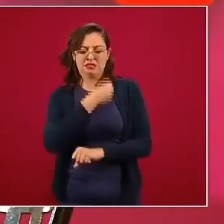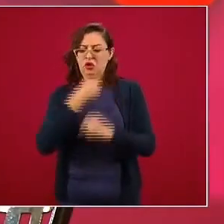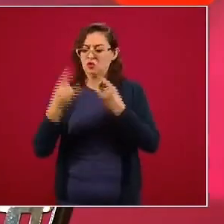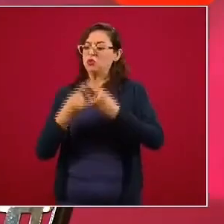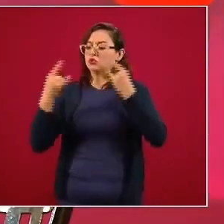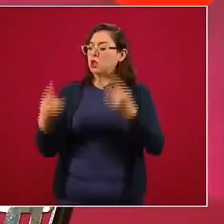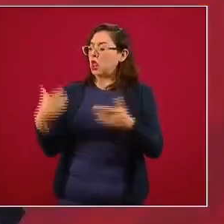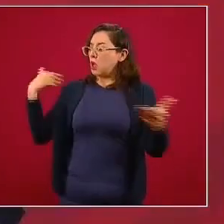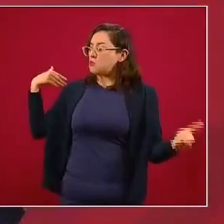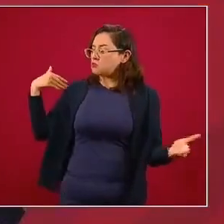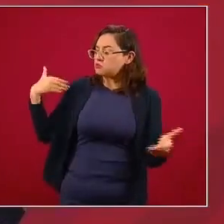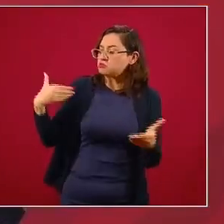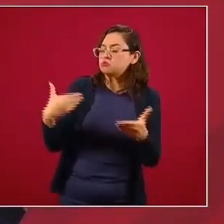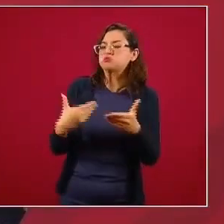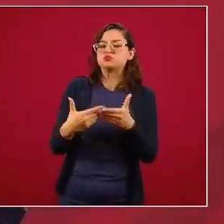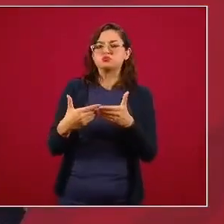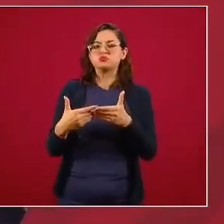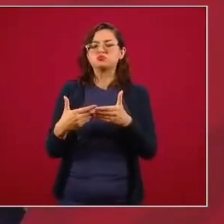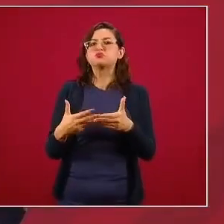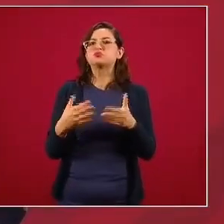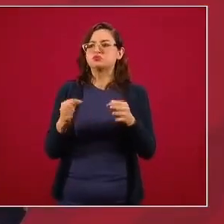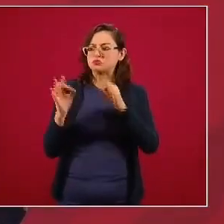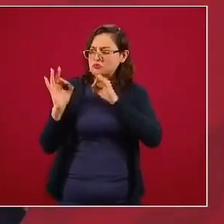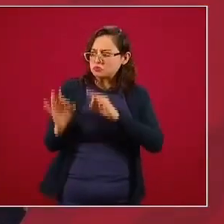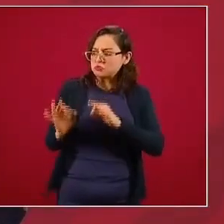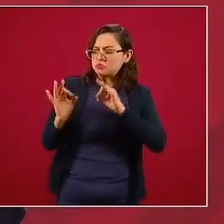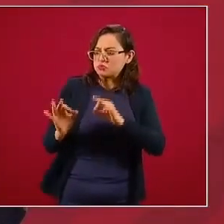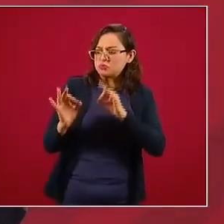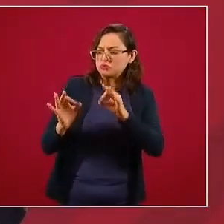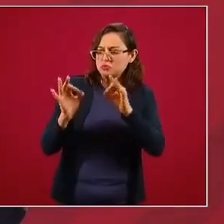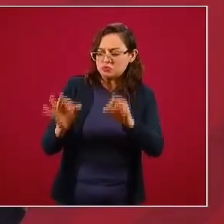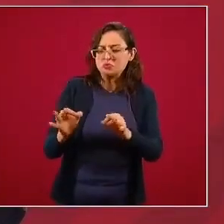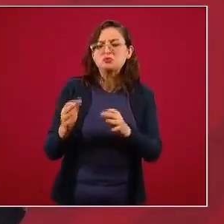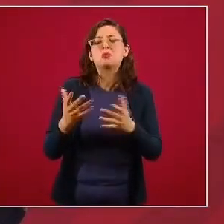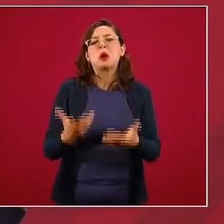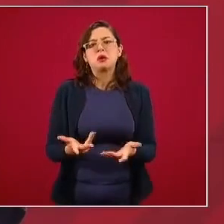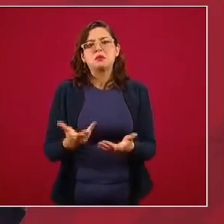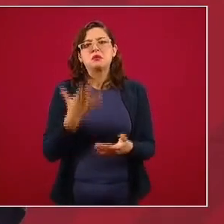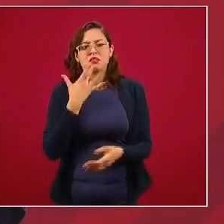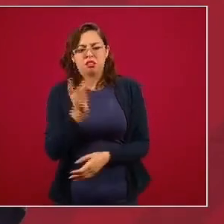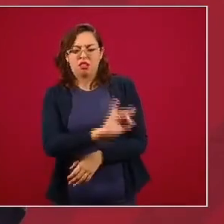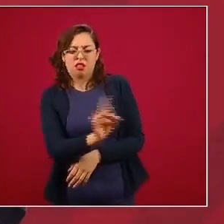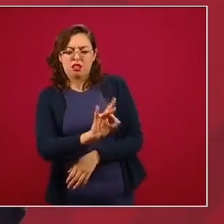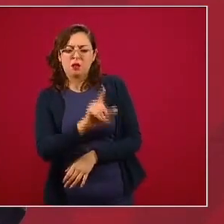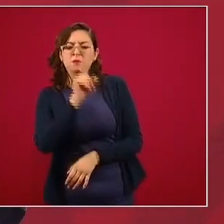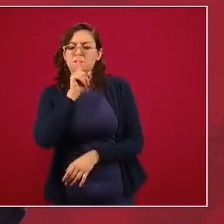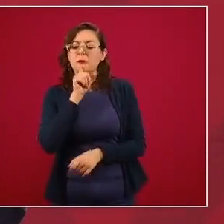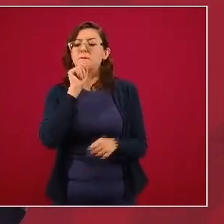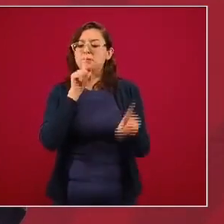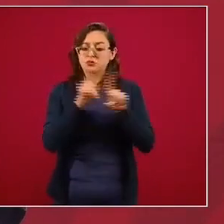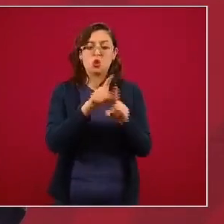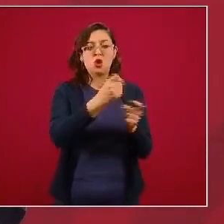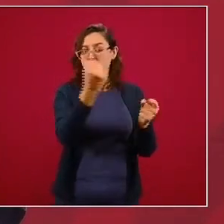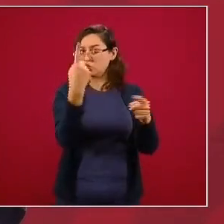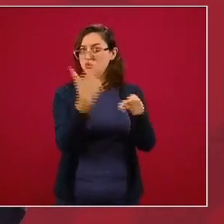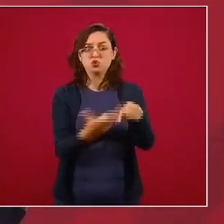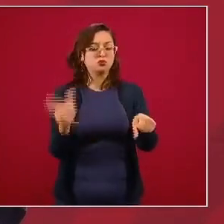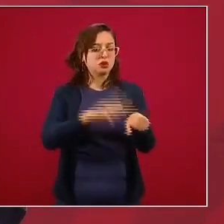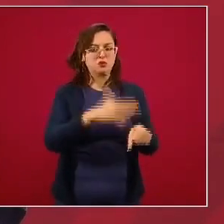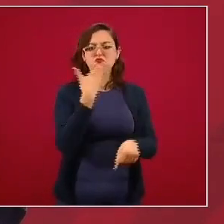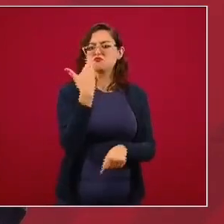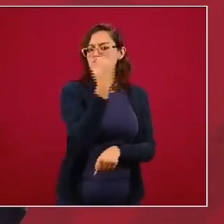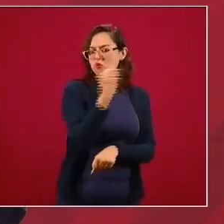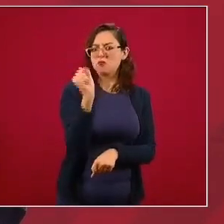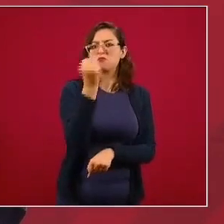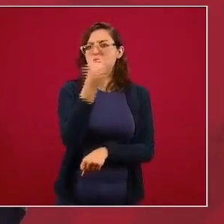Sistema Nacional de Salud y tampoco la calidad extremadamente buena que tienen varios de las unidades operativas. Desde